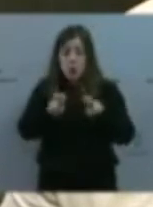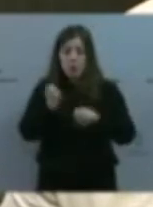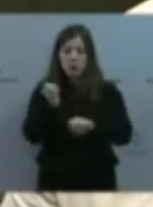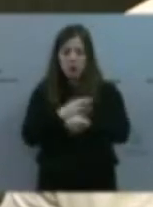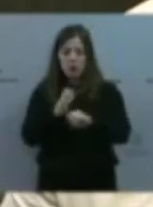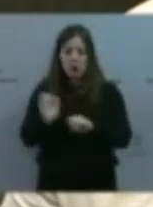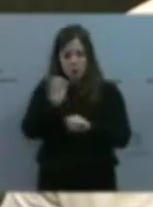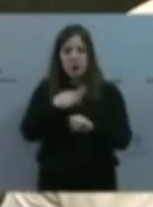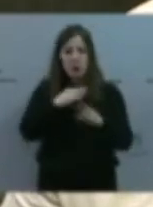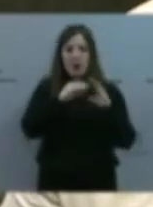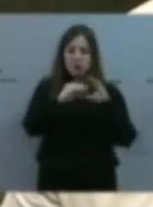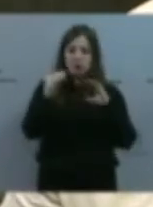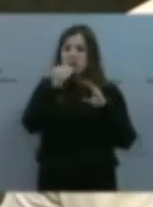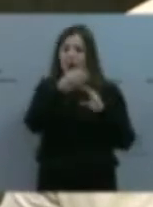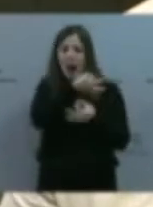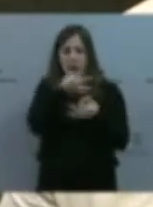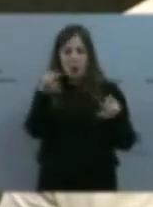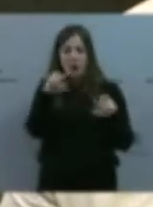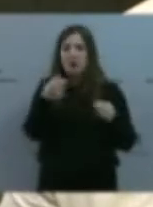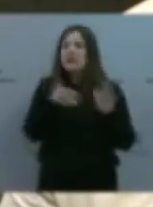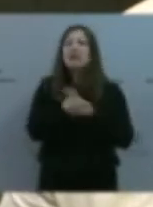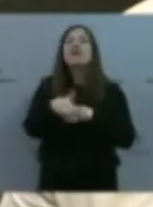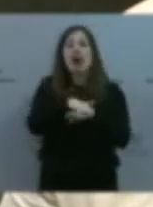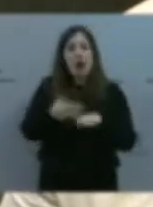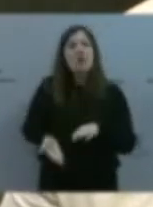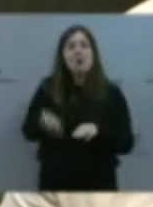fundamental repasar con espíritu crítico los